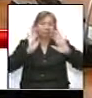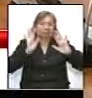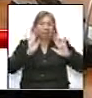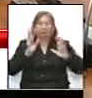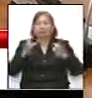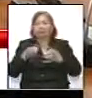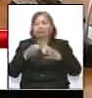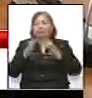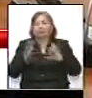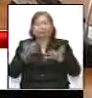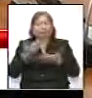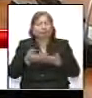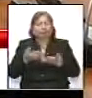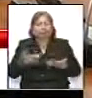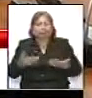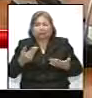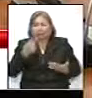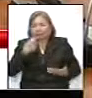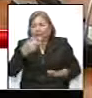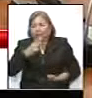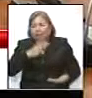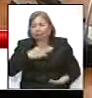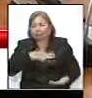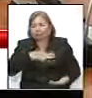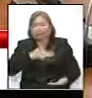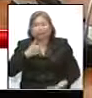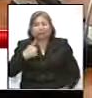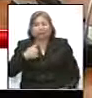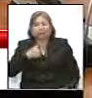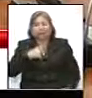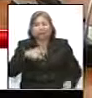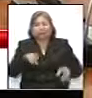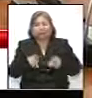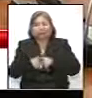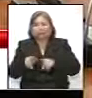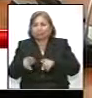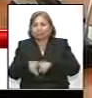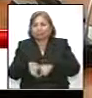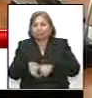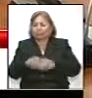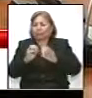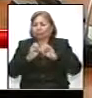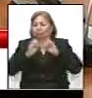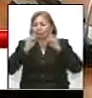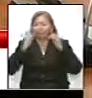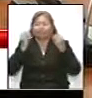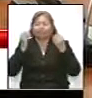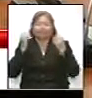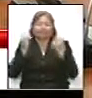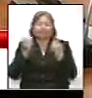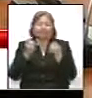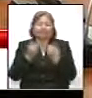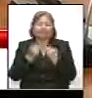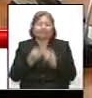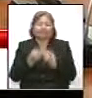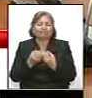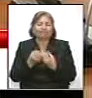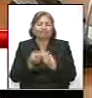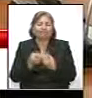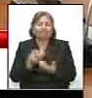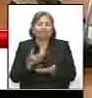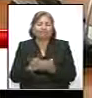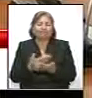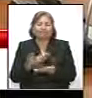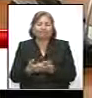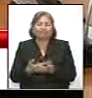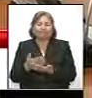congresista su opinión. Es que nosotros también hemos organizado esta organización para que llegue a cada uno de